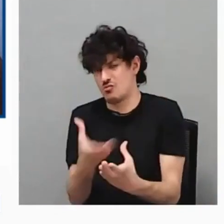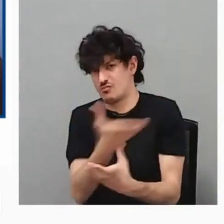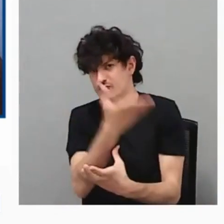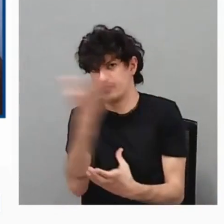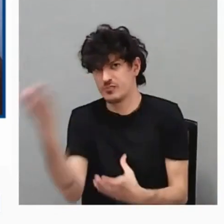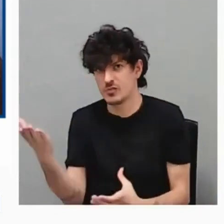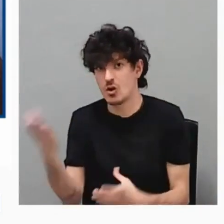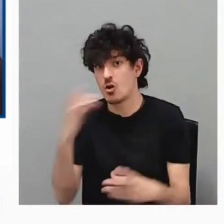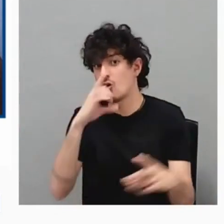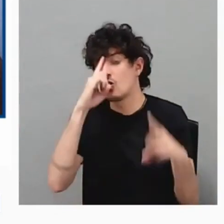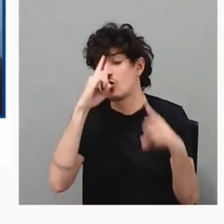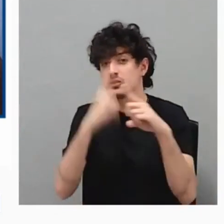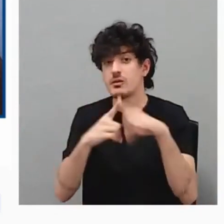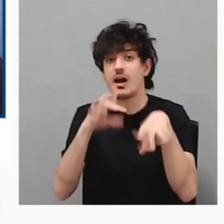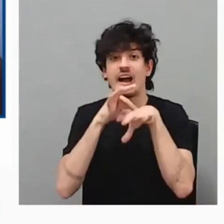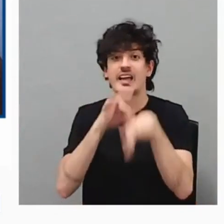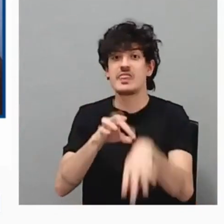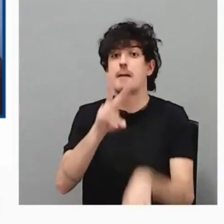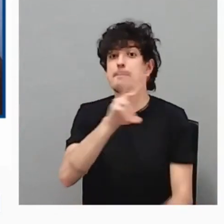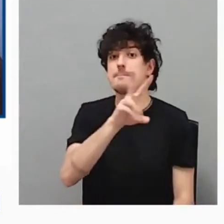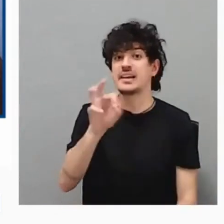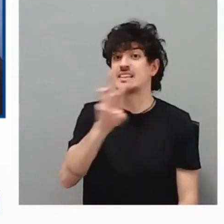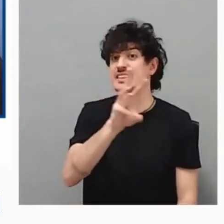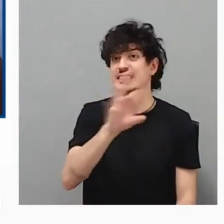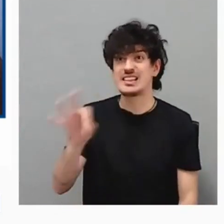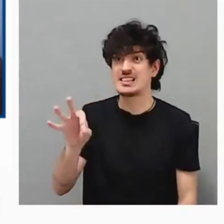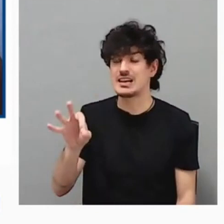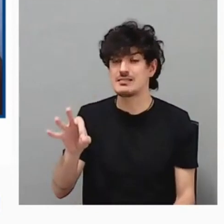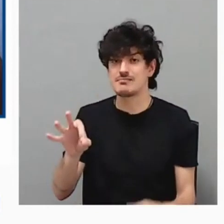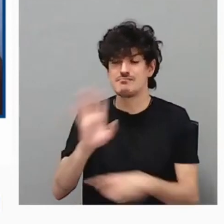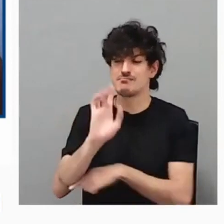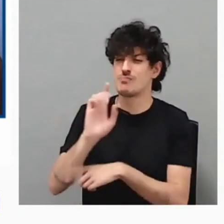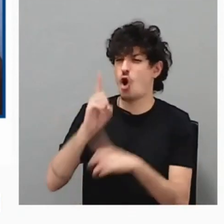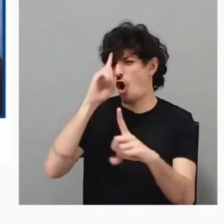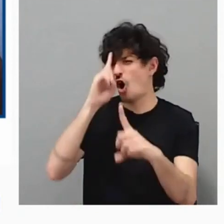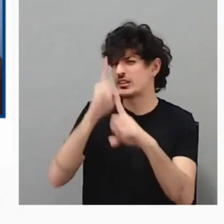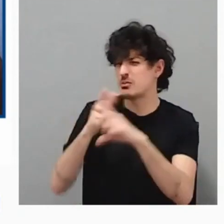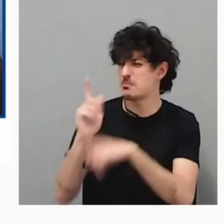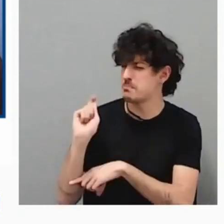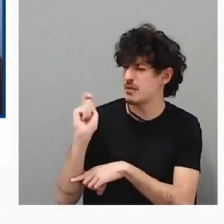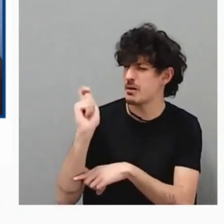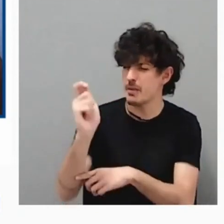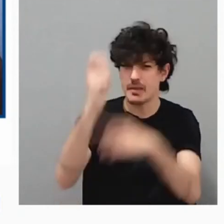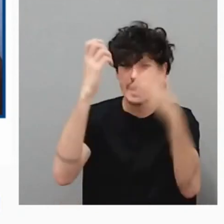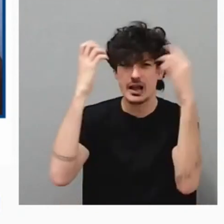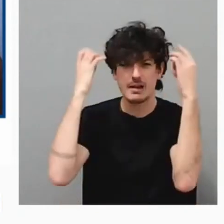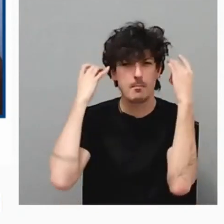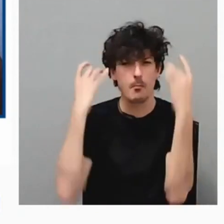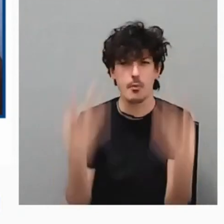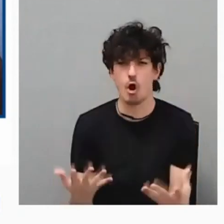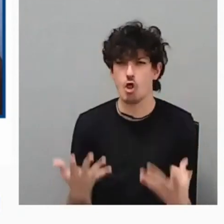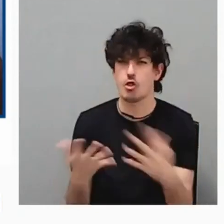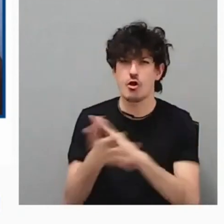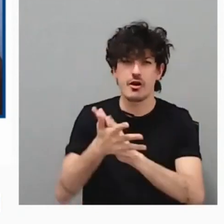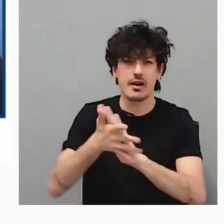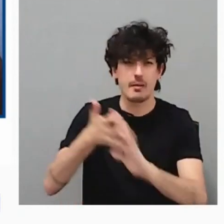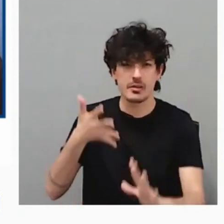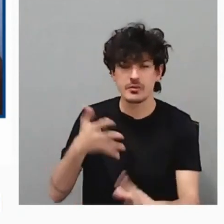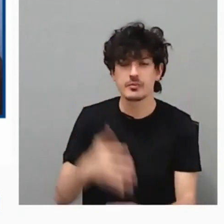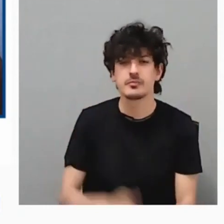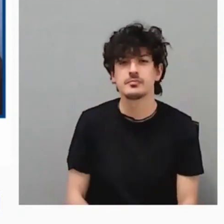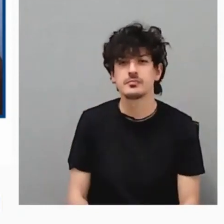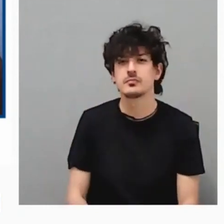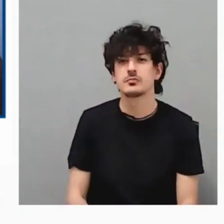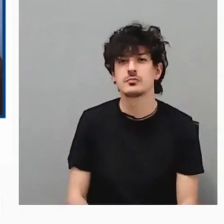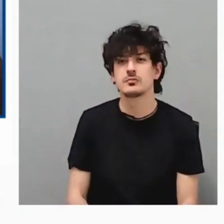la Agenda 2030. Agenda 2030 que los que somos más mayores ya vivimos el fiasco de los ODM en 2015 y que